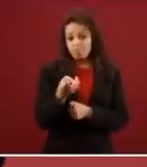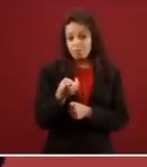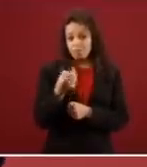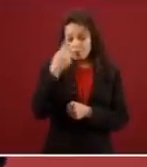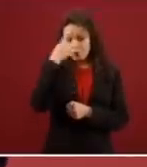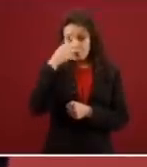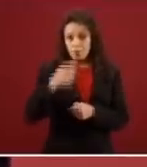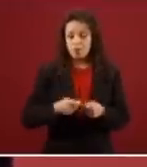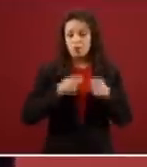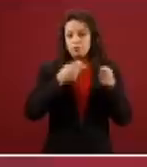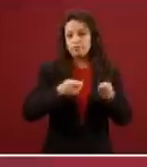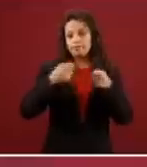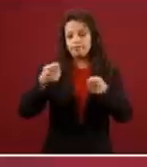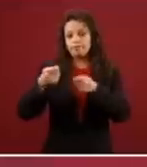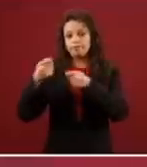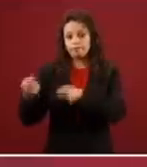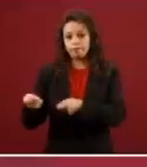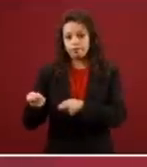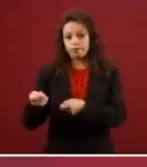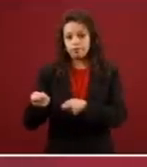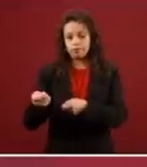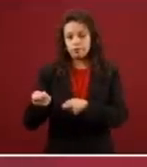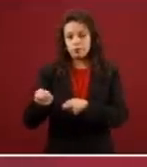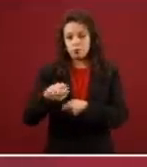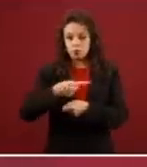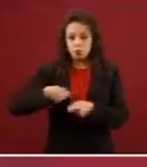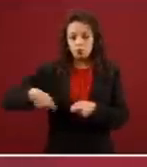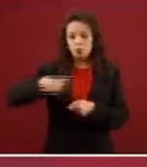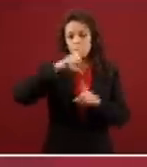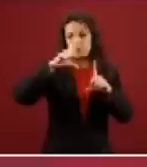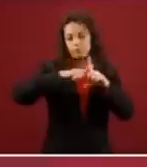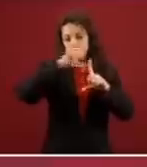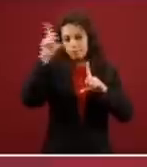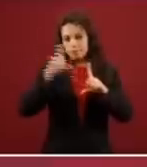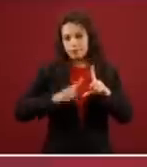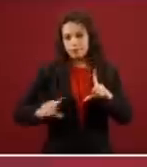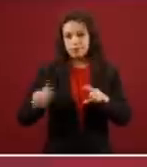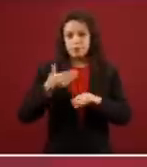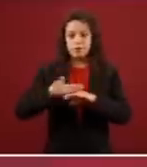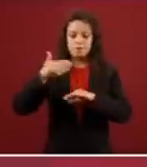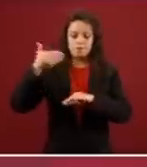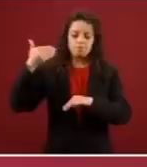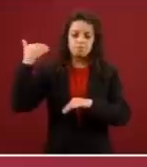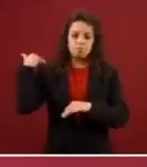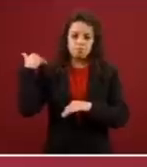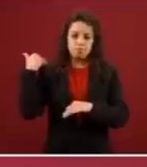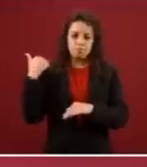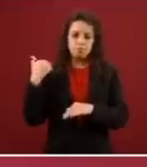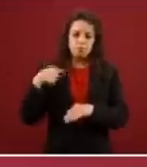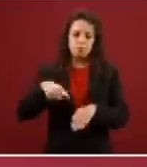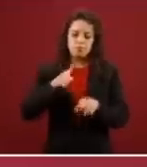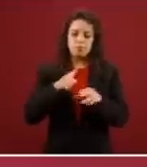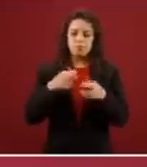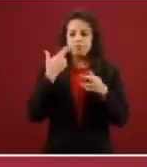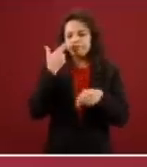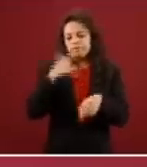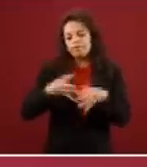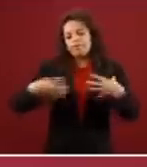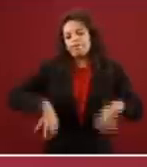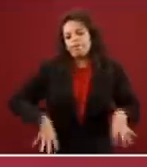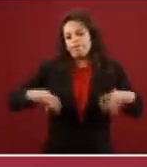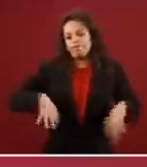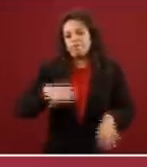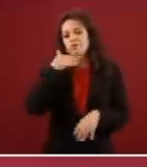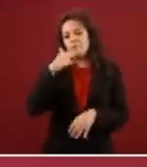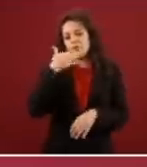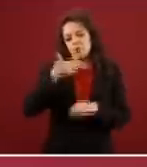para regresar al pueblo lo que indebidamente se robó, y vamos a